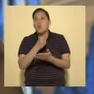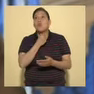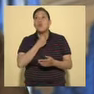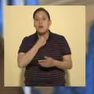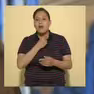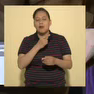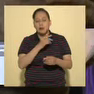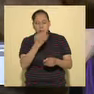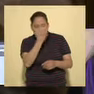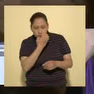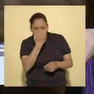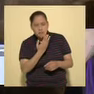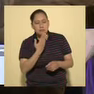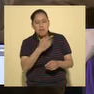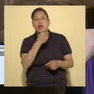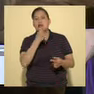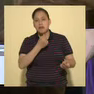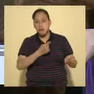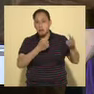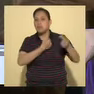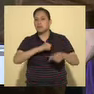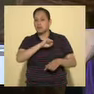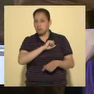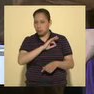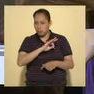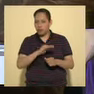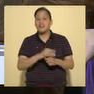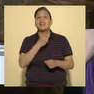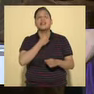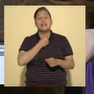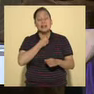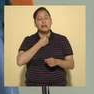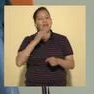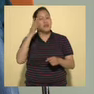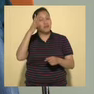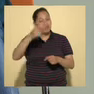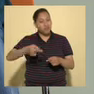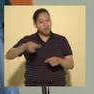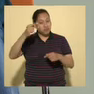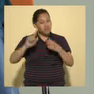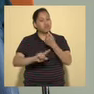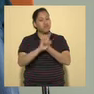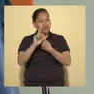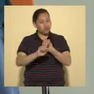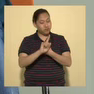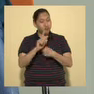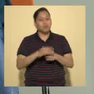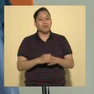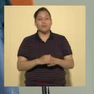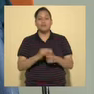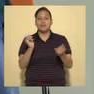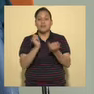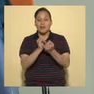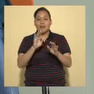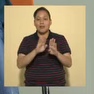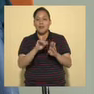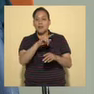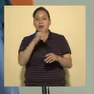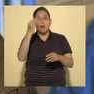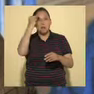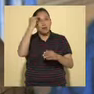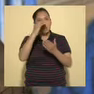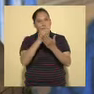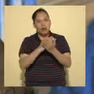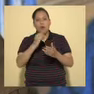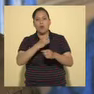niños sanos. El hipotiroidismo congénito a la larga también te da muchísimos problemas, no solo metabólicos, sino también de deficiencia mental